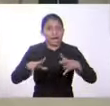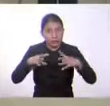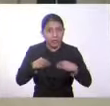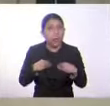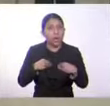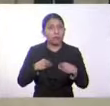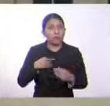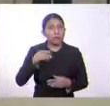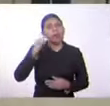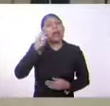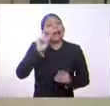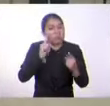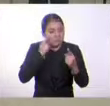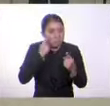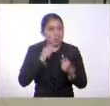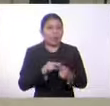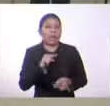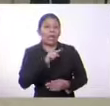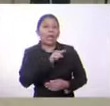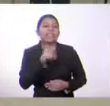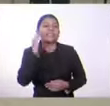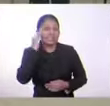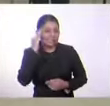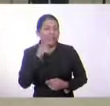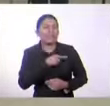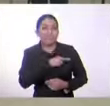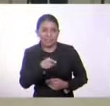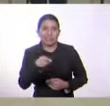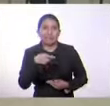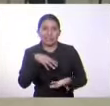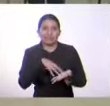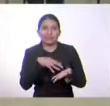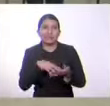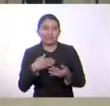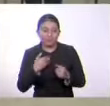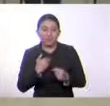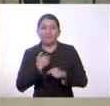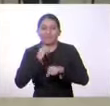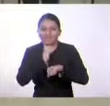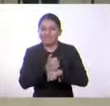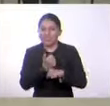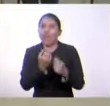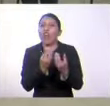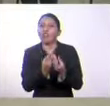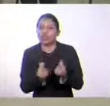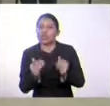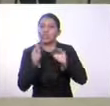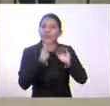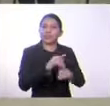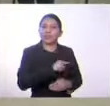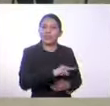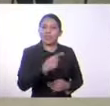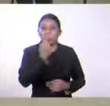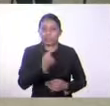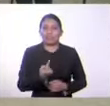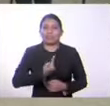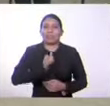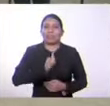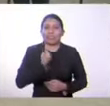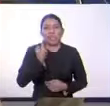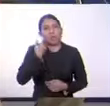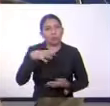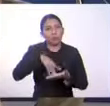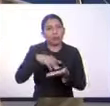que existen, decir que se van a implementar políticas a fin de reconocer su espiritualidad, por ejemplo, en el caso de los